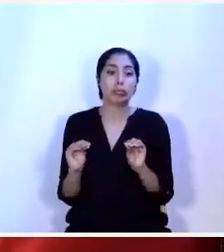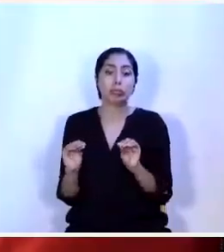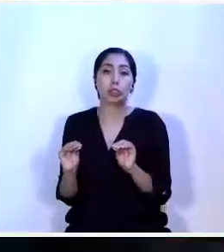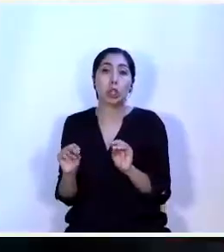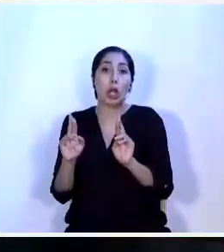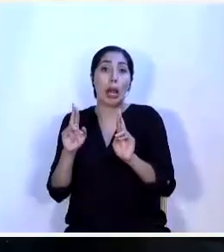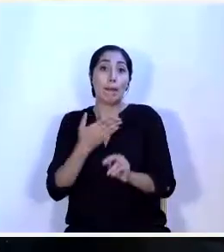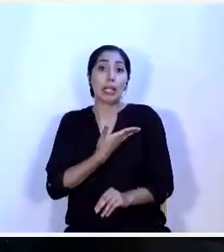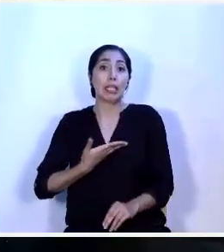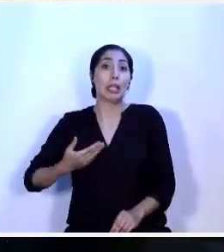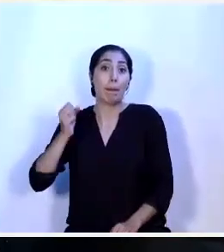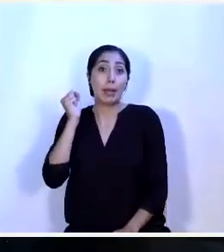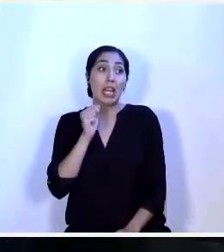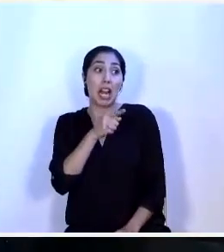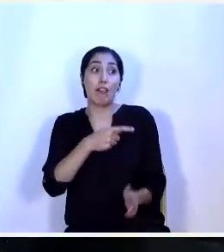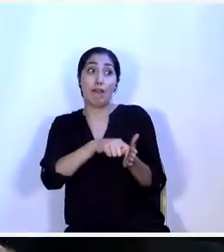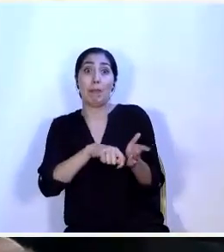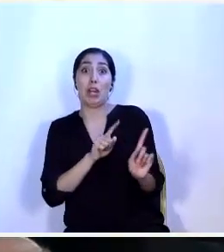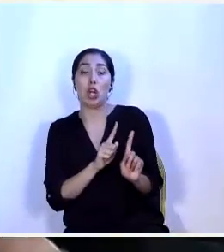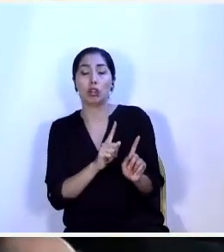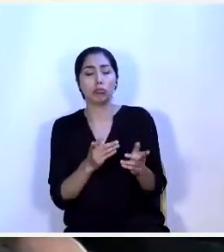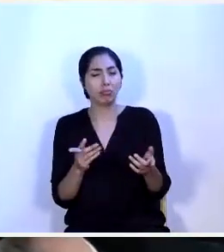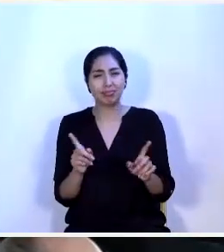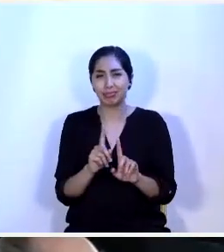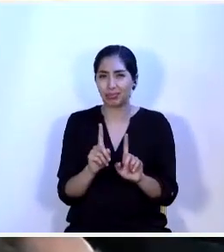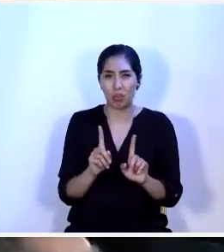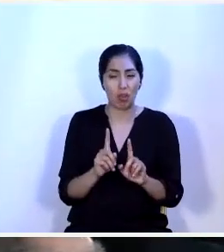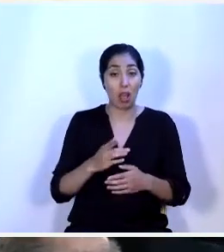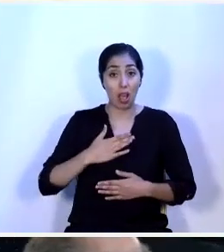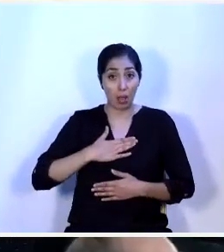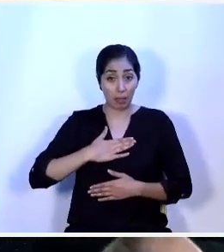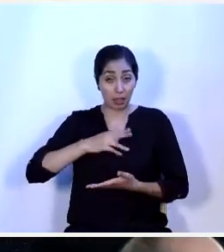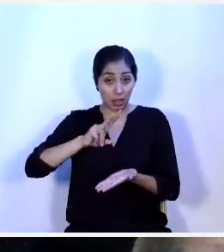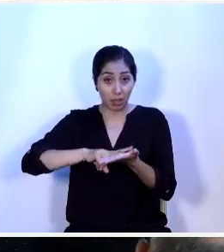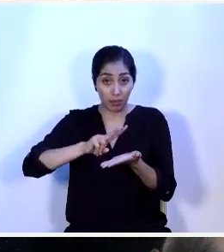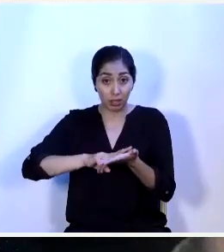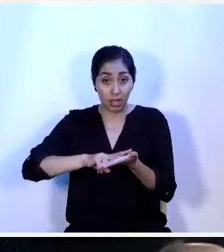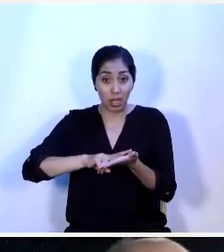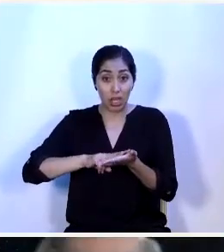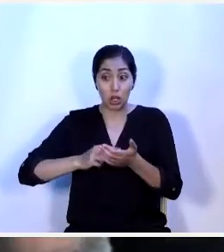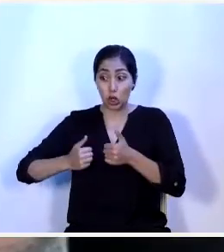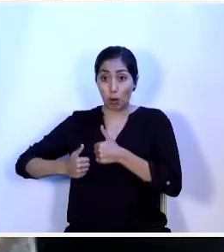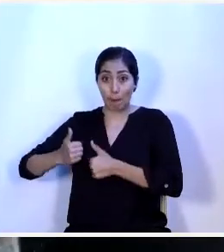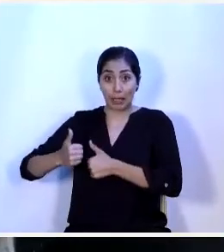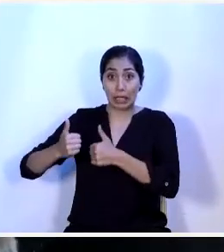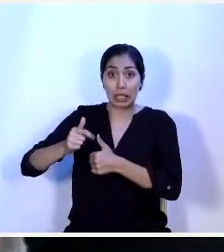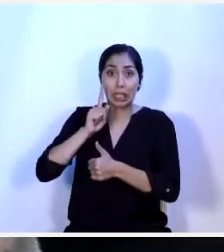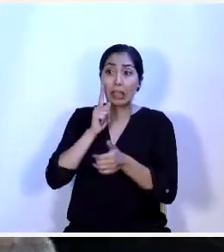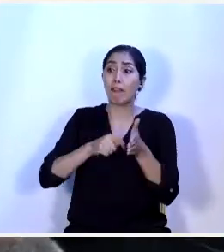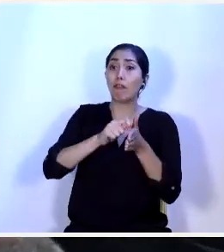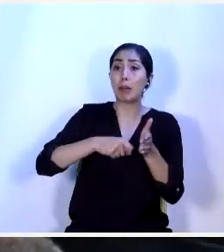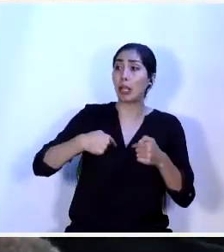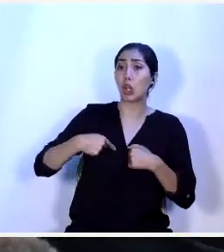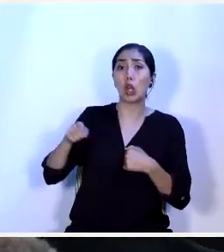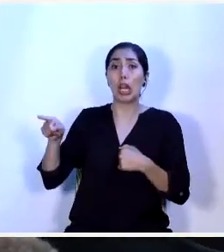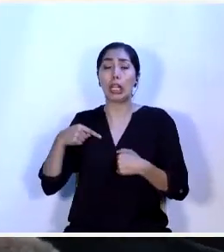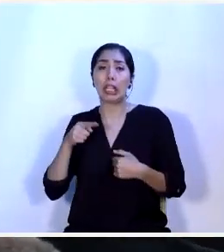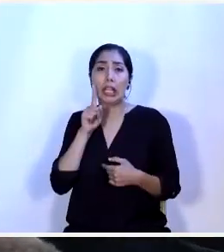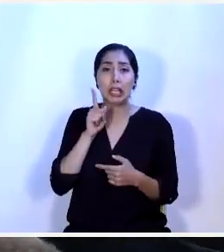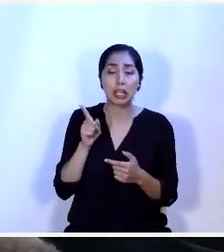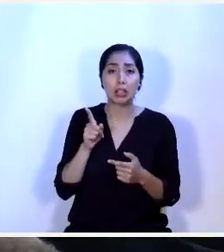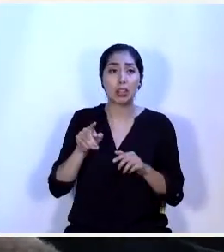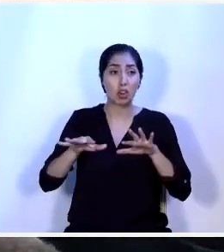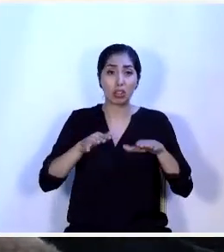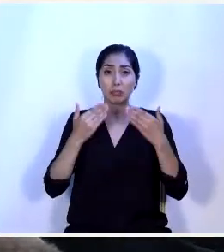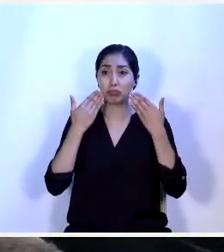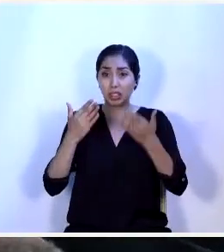Piñera no sea él quien firme, no. A mí, sinceramente, la competencia de por quién pone la firma en cuestiones que son de beneficio para todos los chilenos